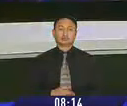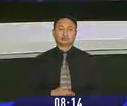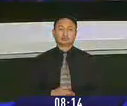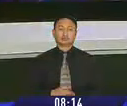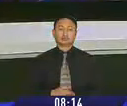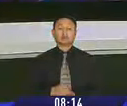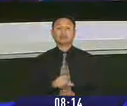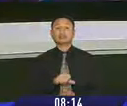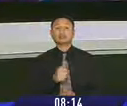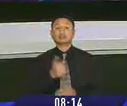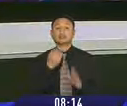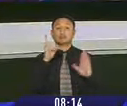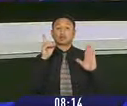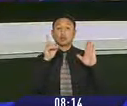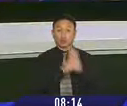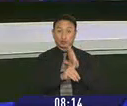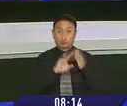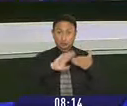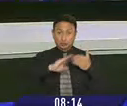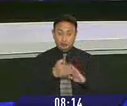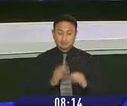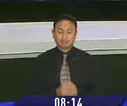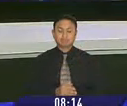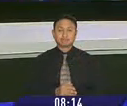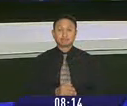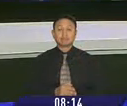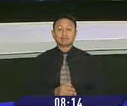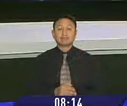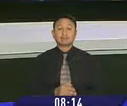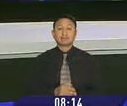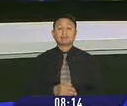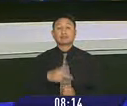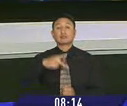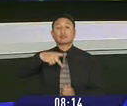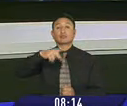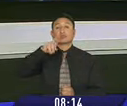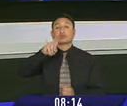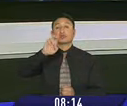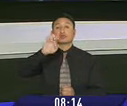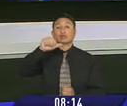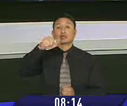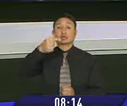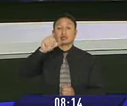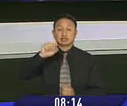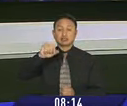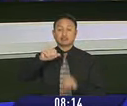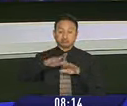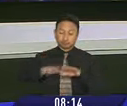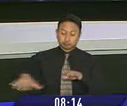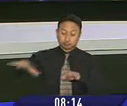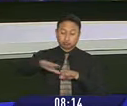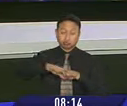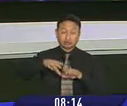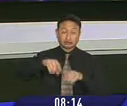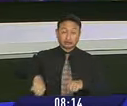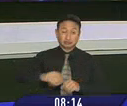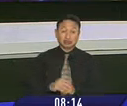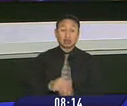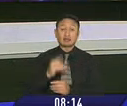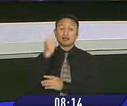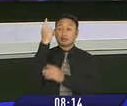Revisamos ahora las denuncias de la comunidad. En el sector del Valle de Puengasí, un terreno baldío y un poste en mal estado